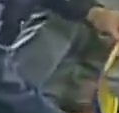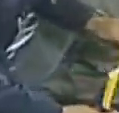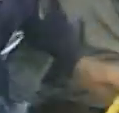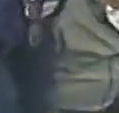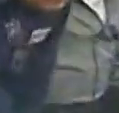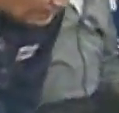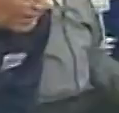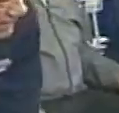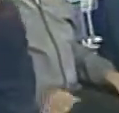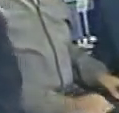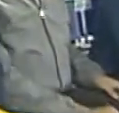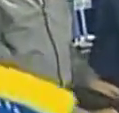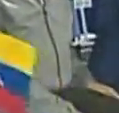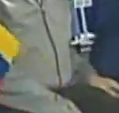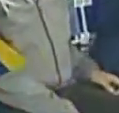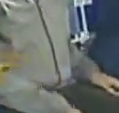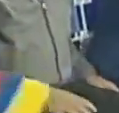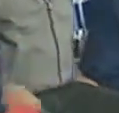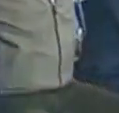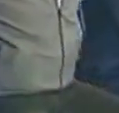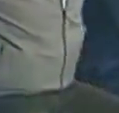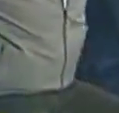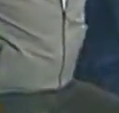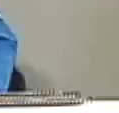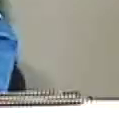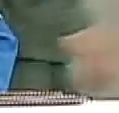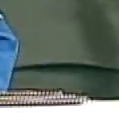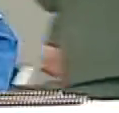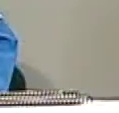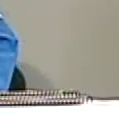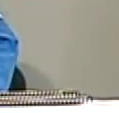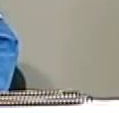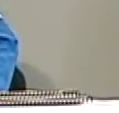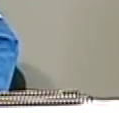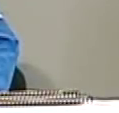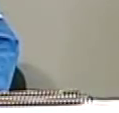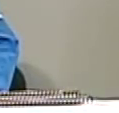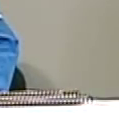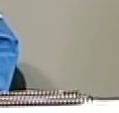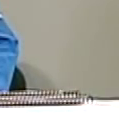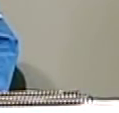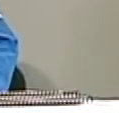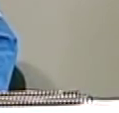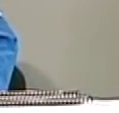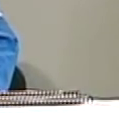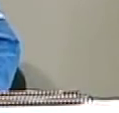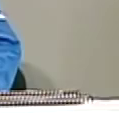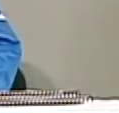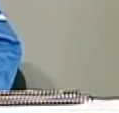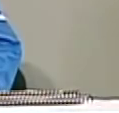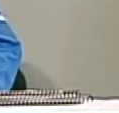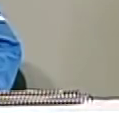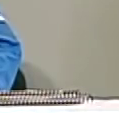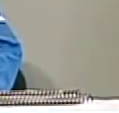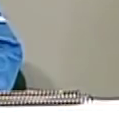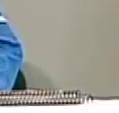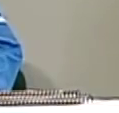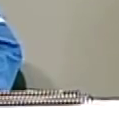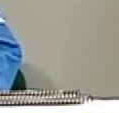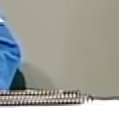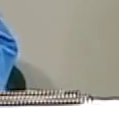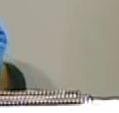Mi saludo, estoy llegando aquí, mira, al patio central de la planta productiva de